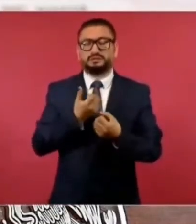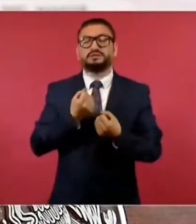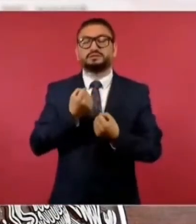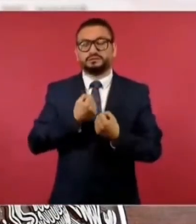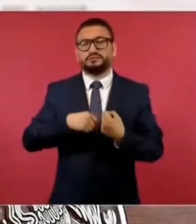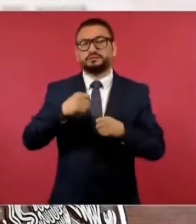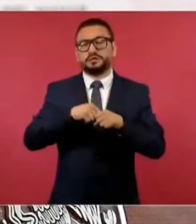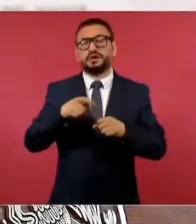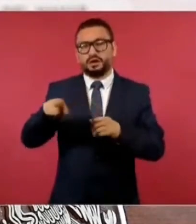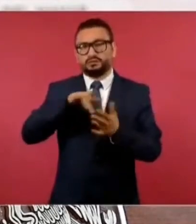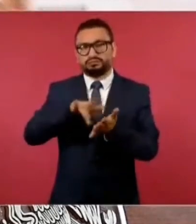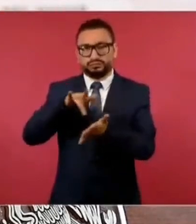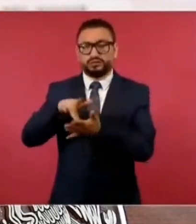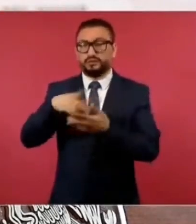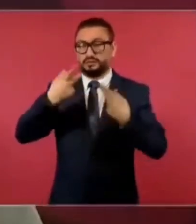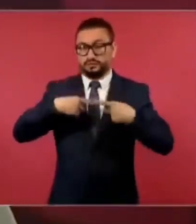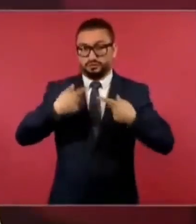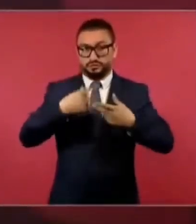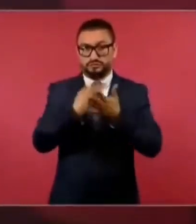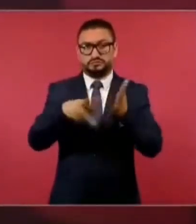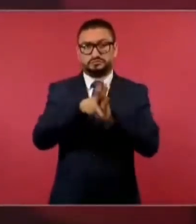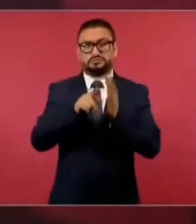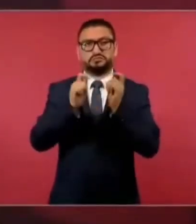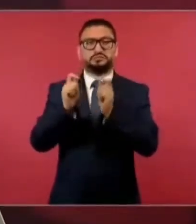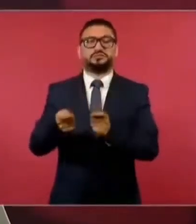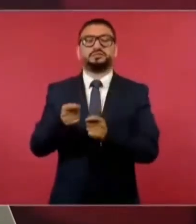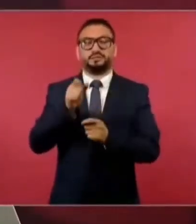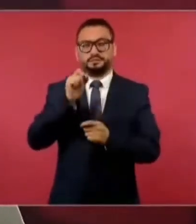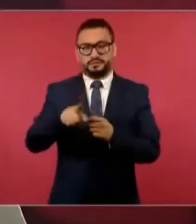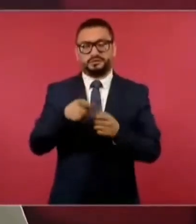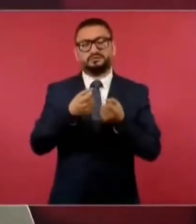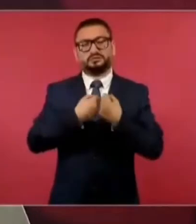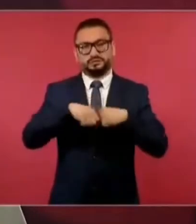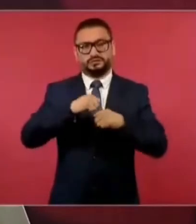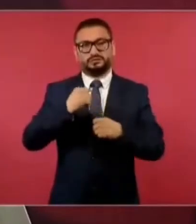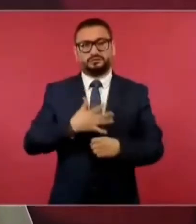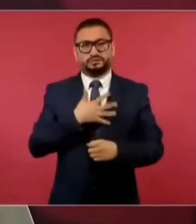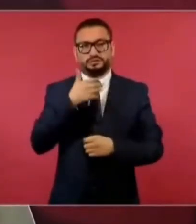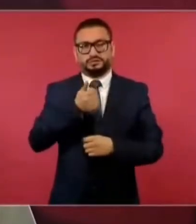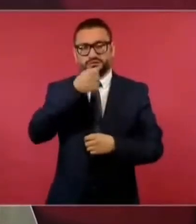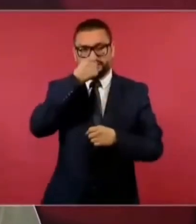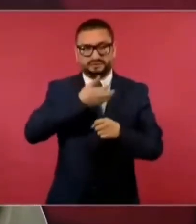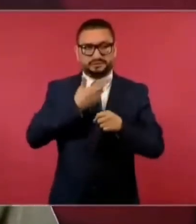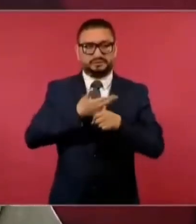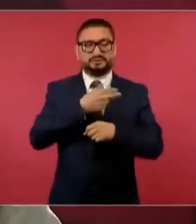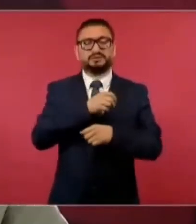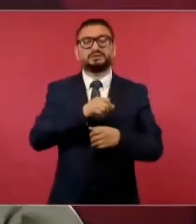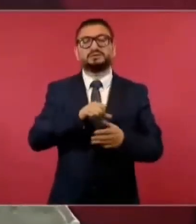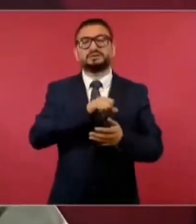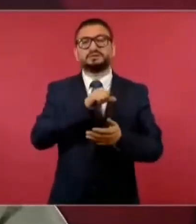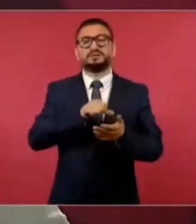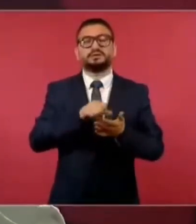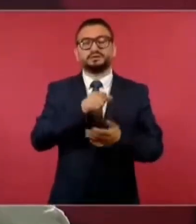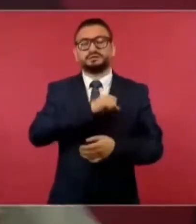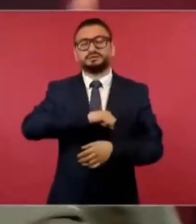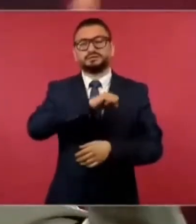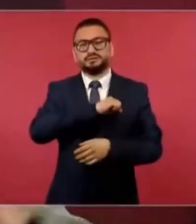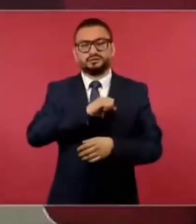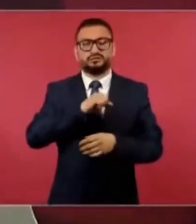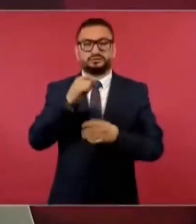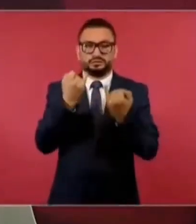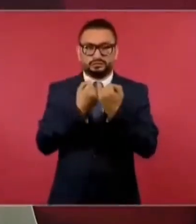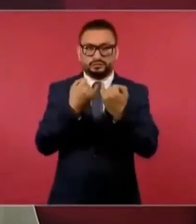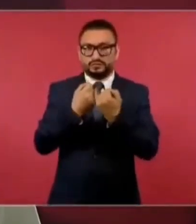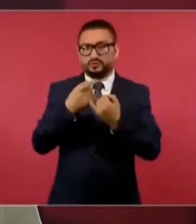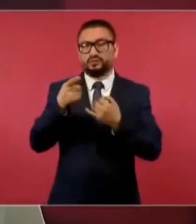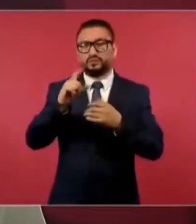los trabajadores con plazas ya del IMSS Bienestar, no de las secretarías de salud, mejora los términos